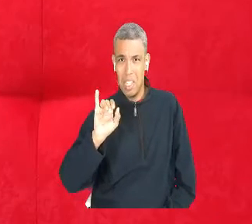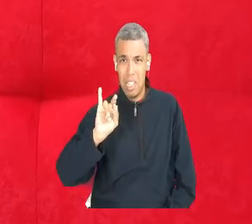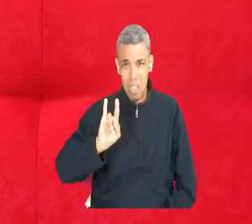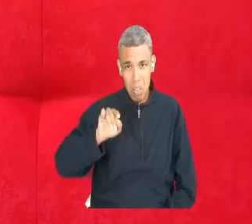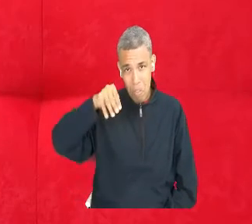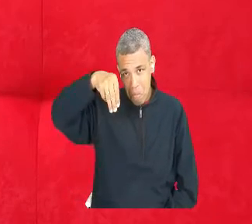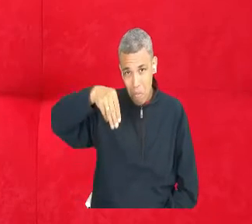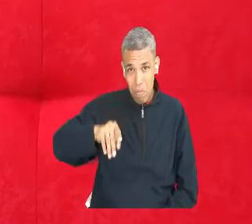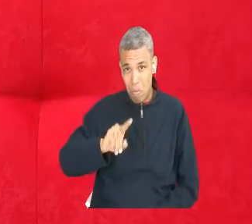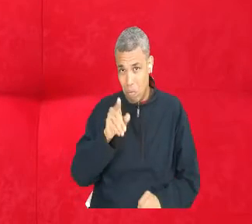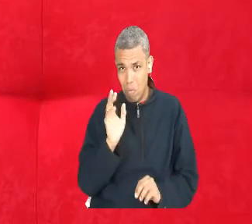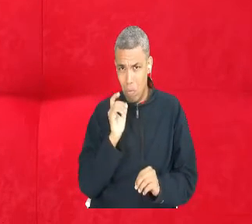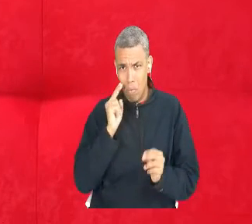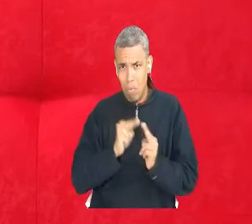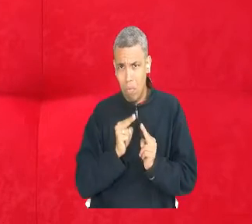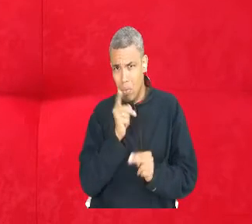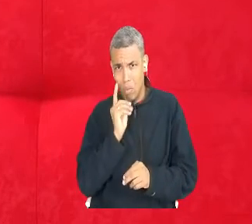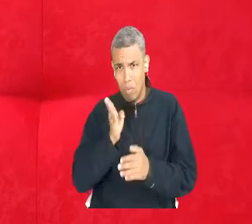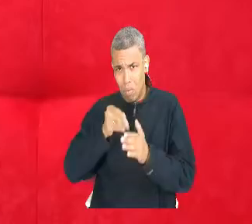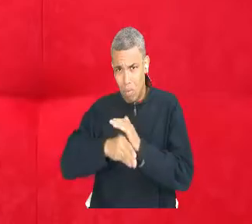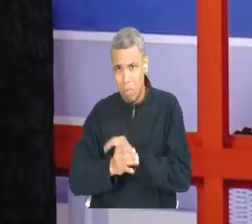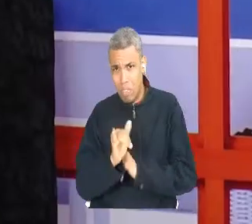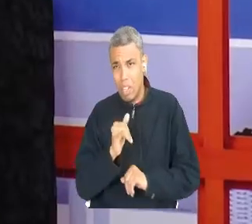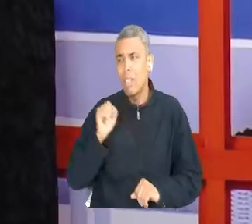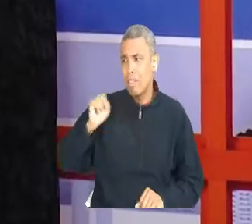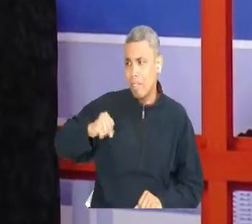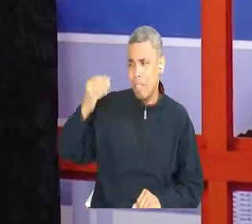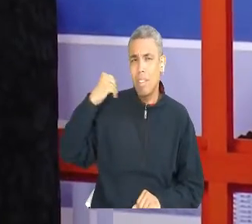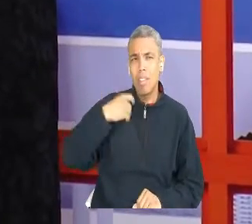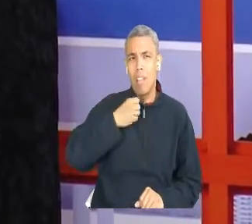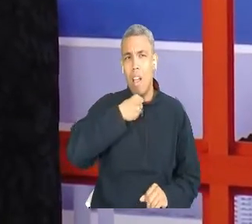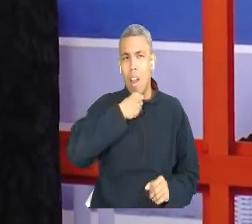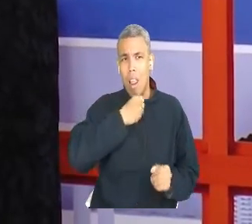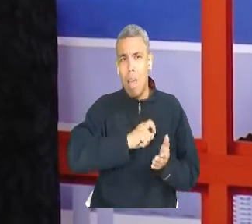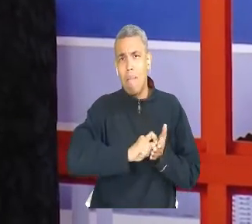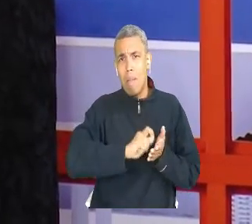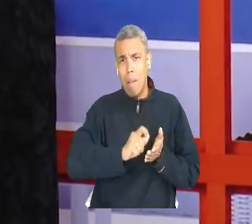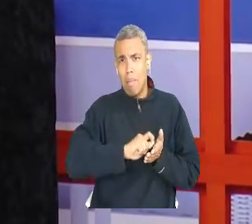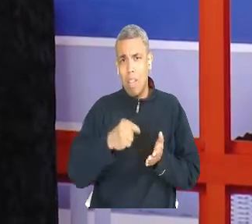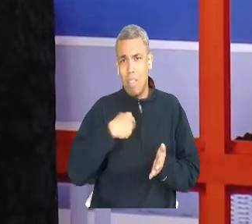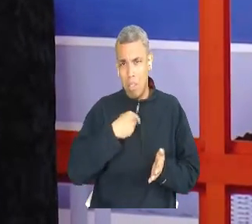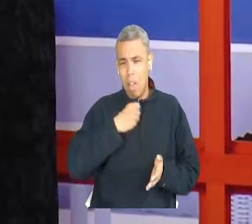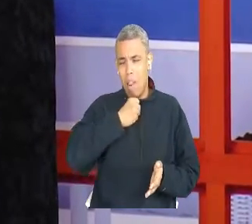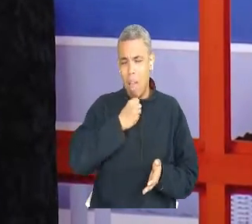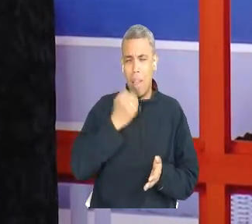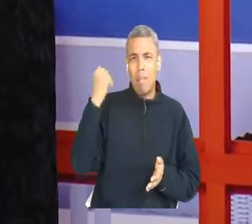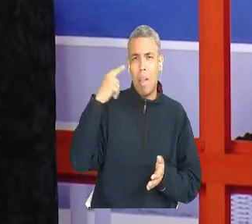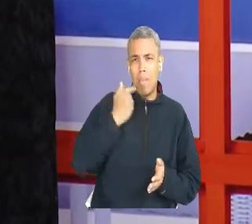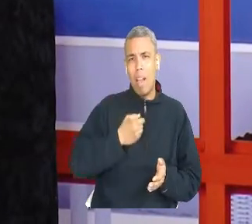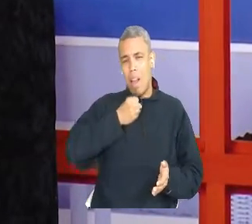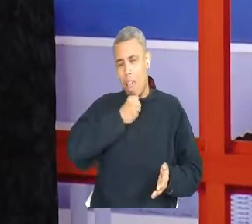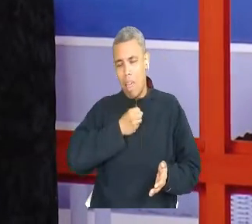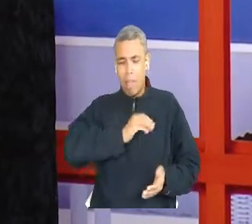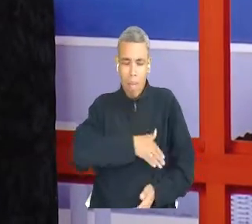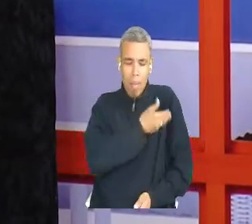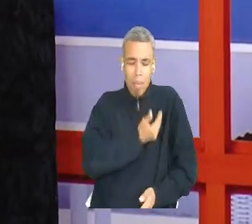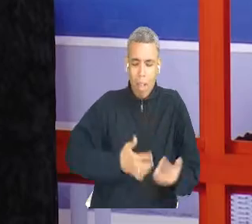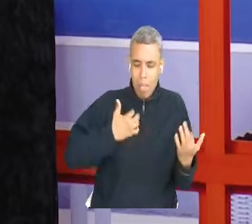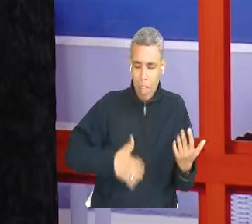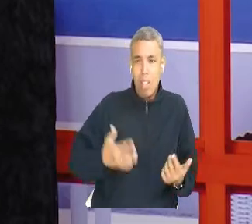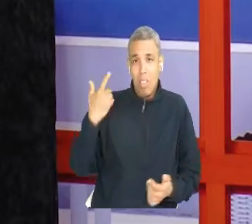también estuve pues cantando para nuestros queridos periodistas y fue espectacular las desde la atención hasta el ambiente que hay en el hotel muy